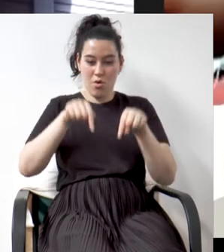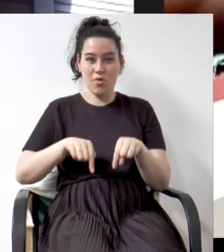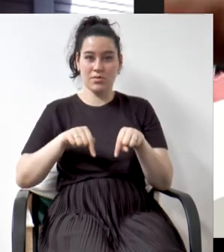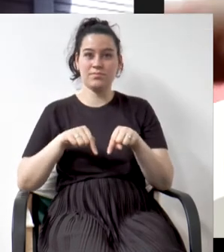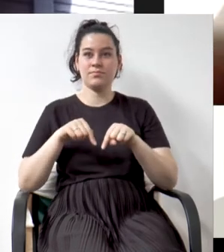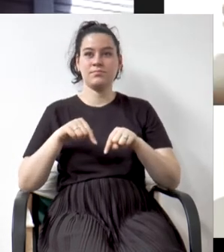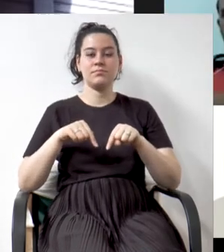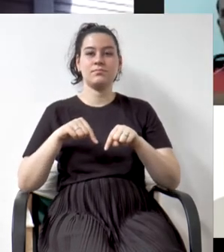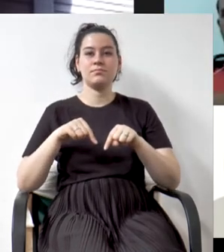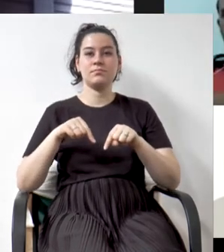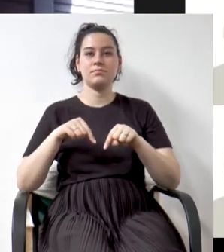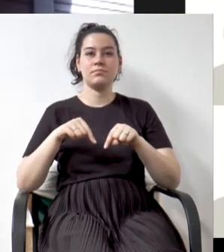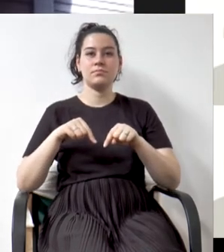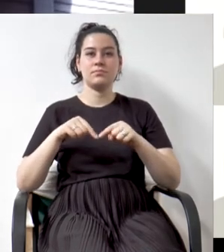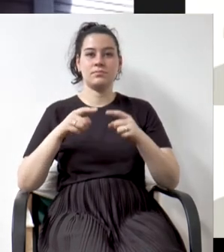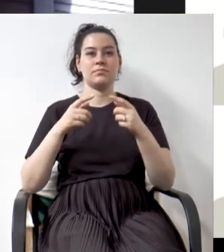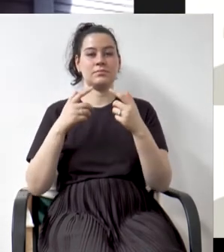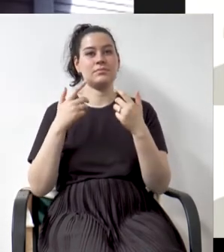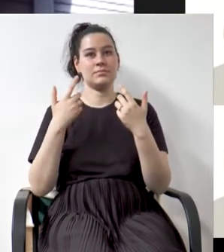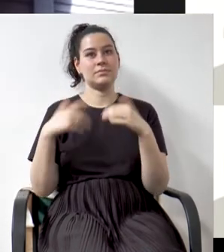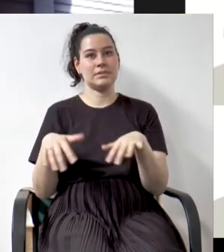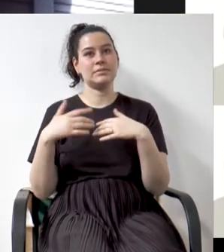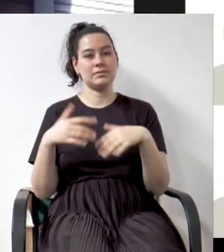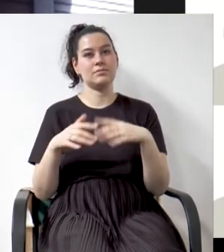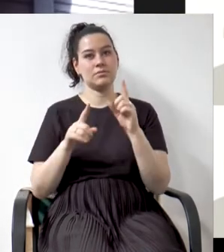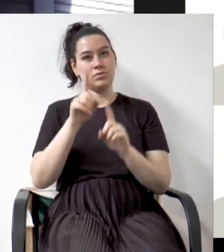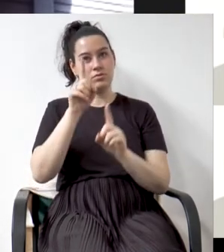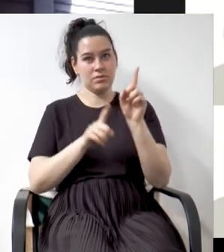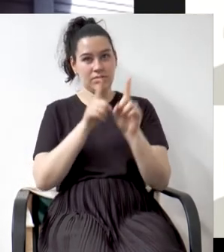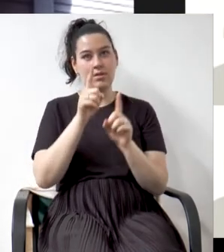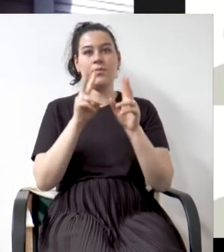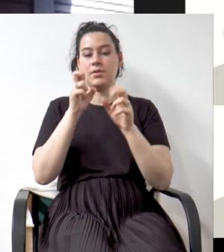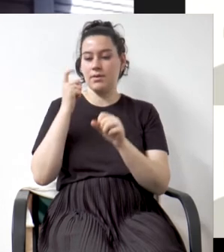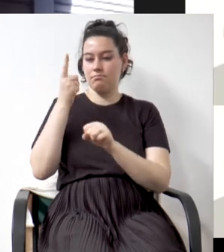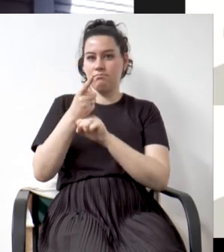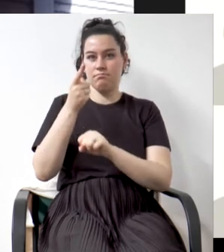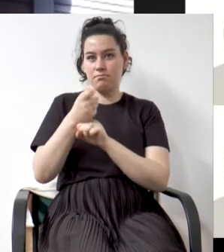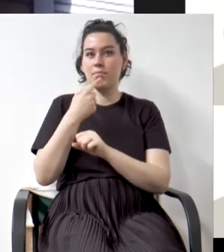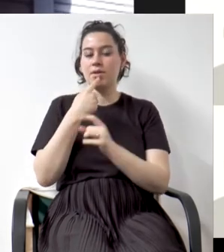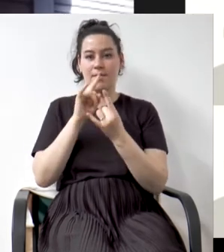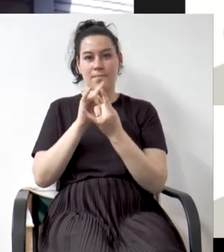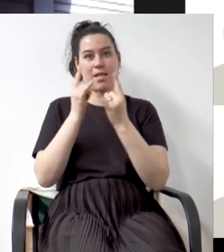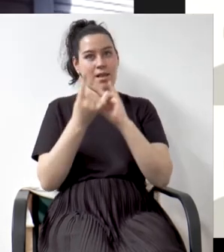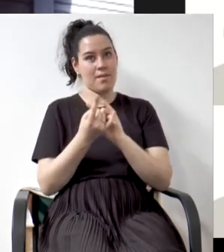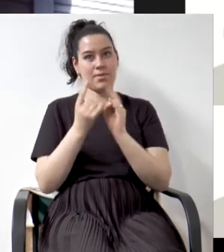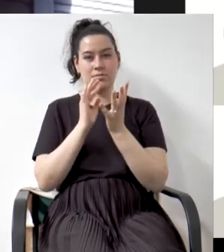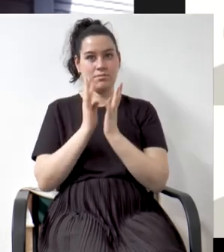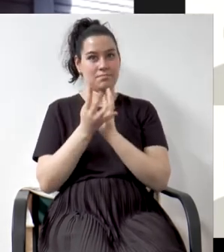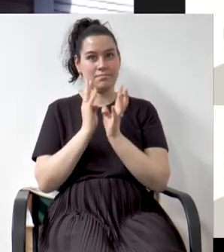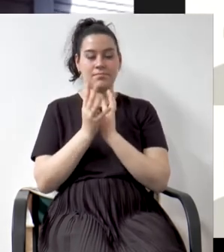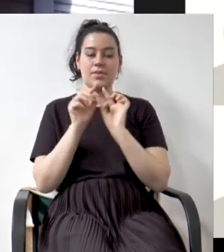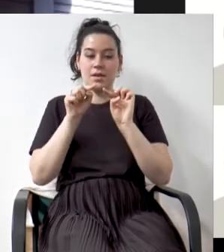mesa. El magro aumento que ha tenido la universidad, por señales políticas que se dieron en el Parlamento, va a estar destinado